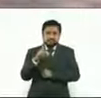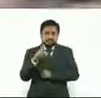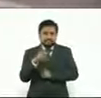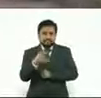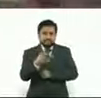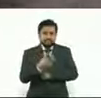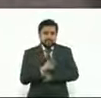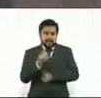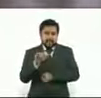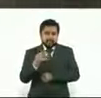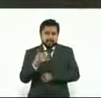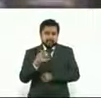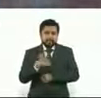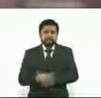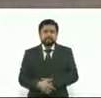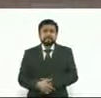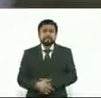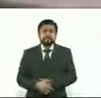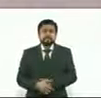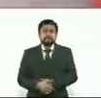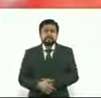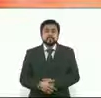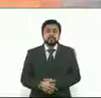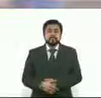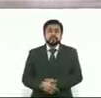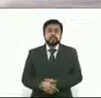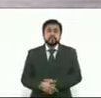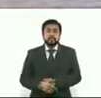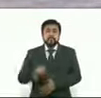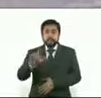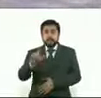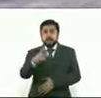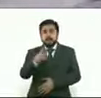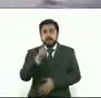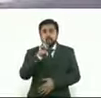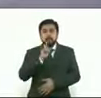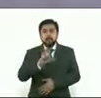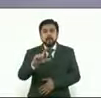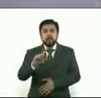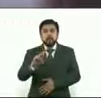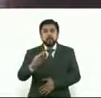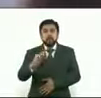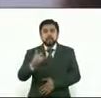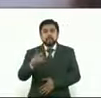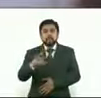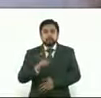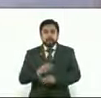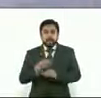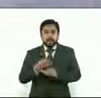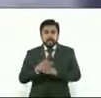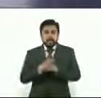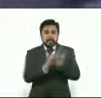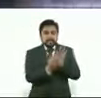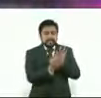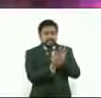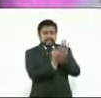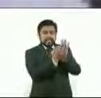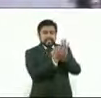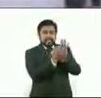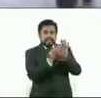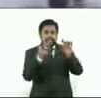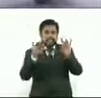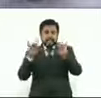bien. Tocayo Gómez Luna, Lucy Cheruyot también ya pasando por el Ángel de la Independencia.